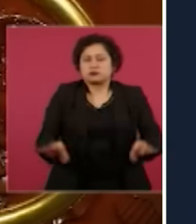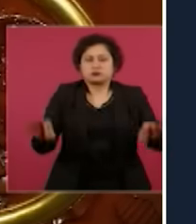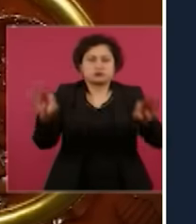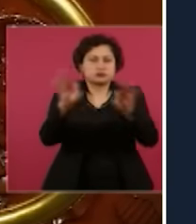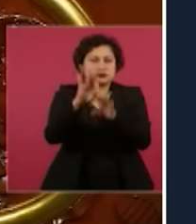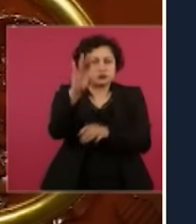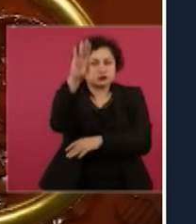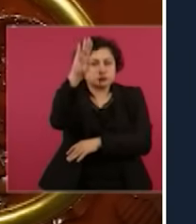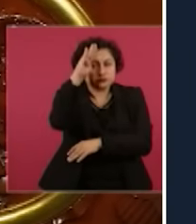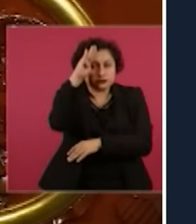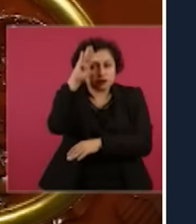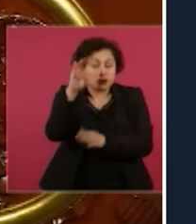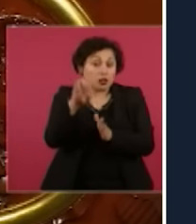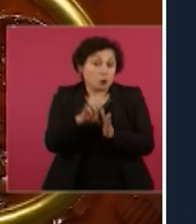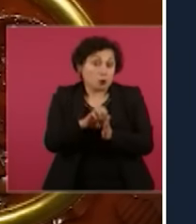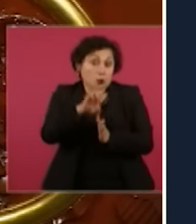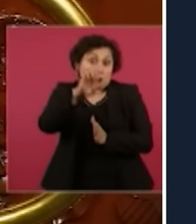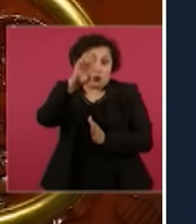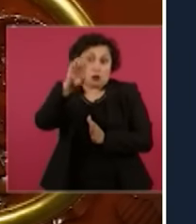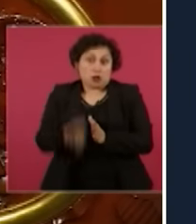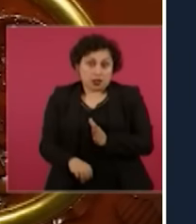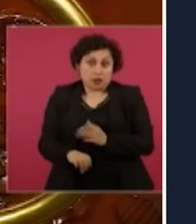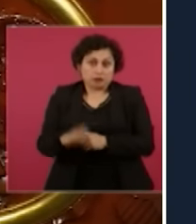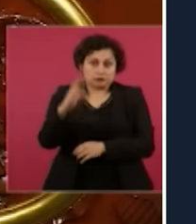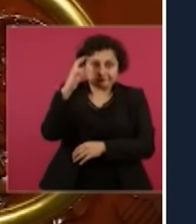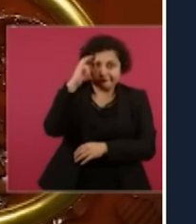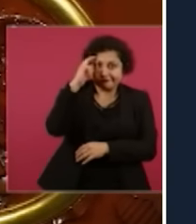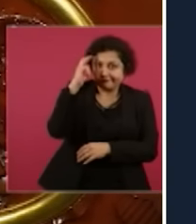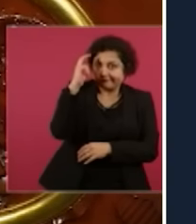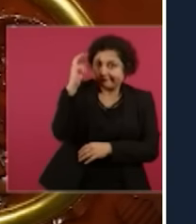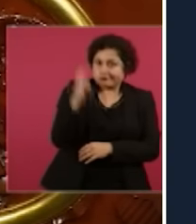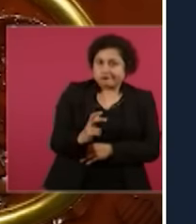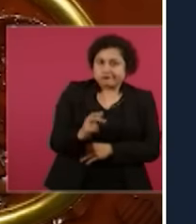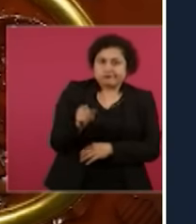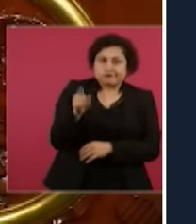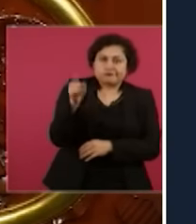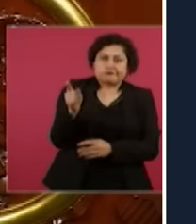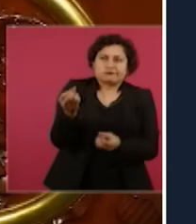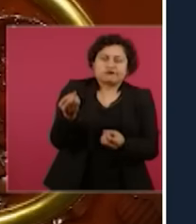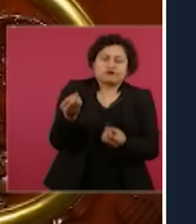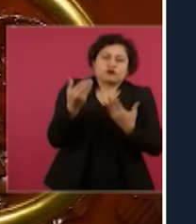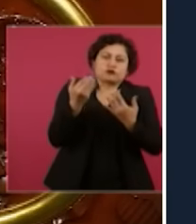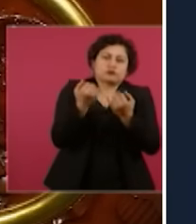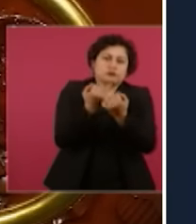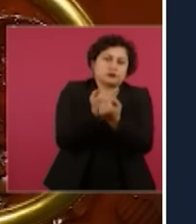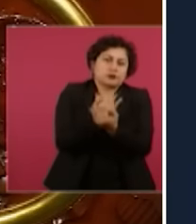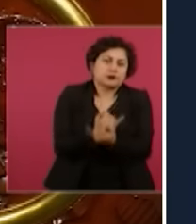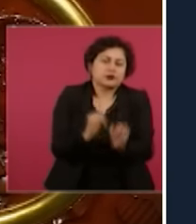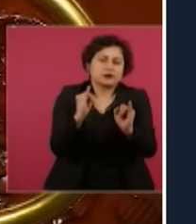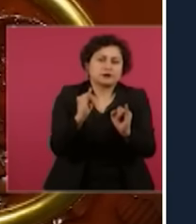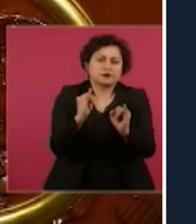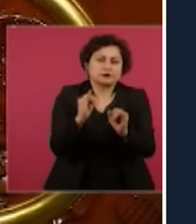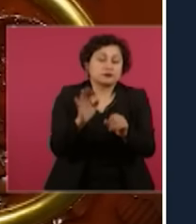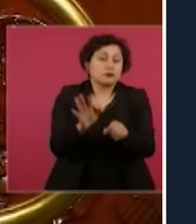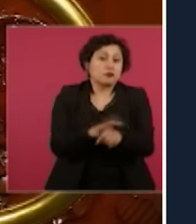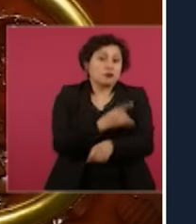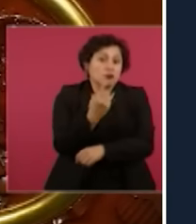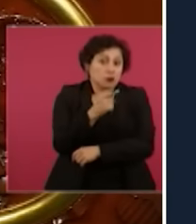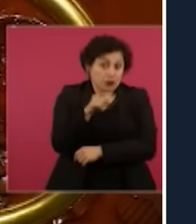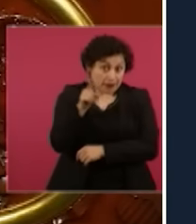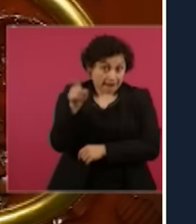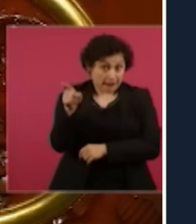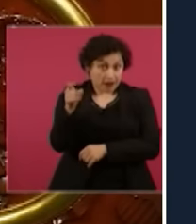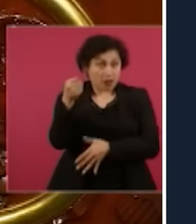en general porque no solamente pretende regular el poder judicial de la federación sino también los poderes judiciales locales lo que se pretende es que toda la